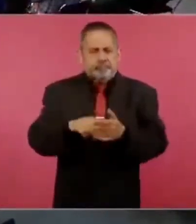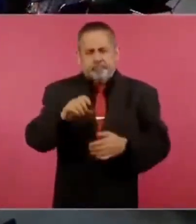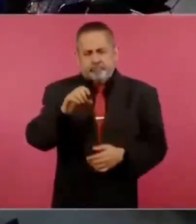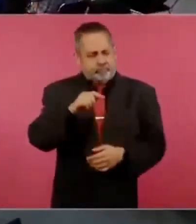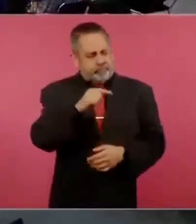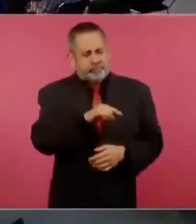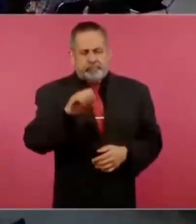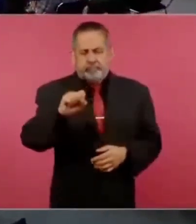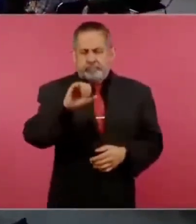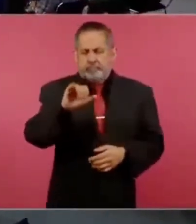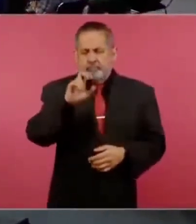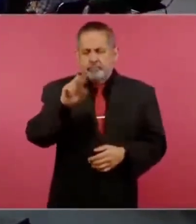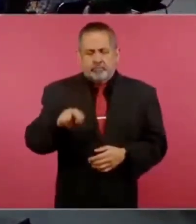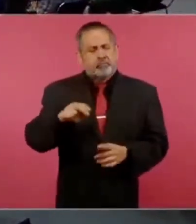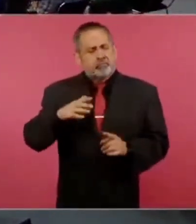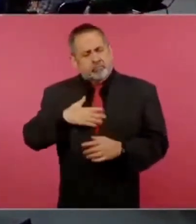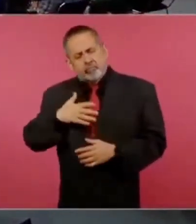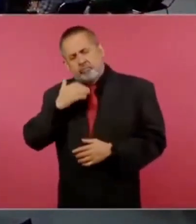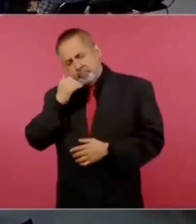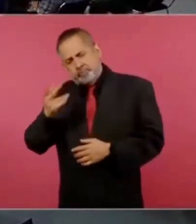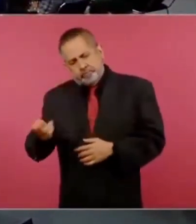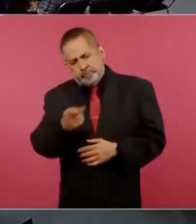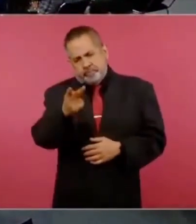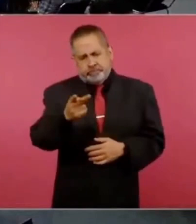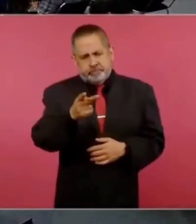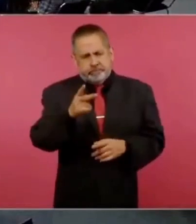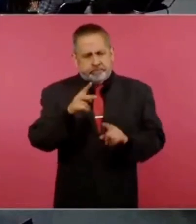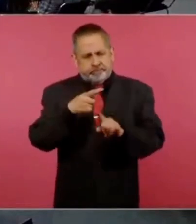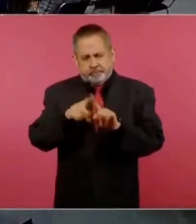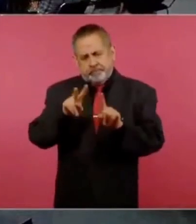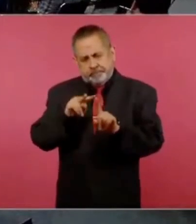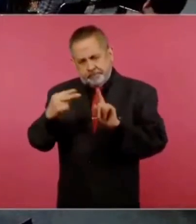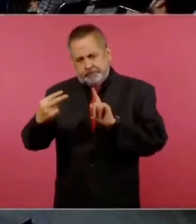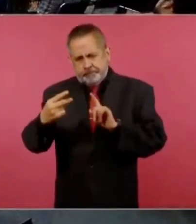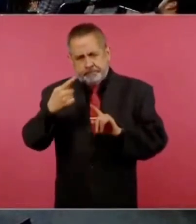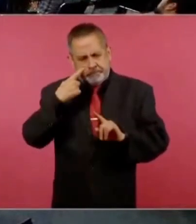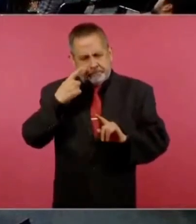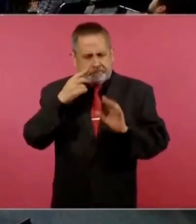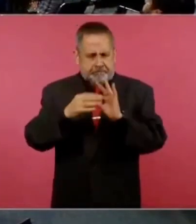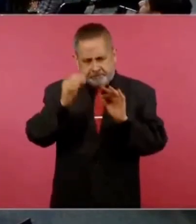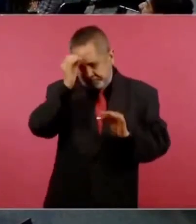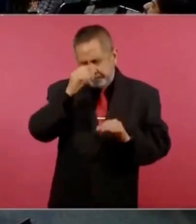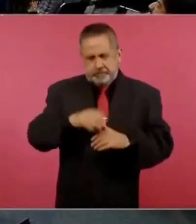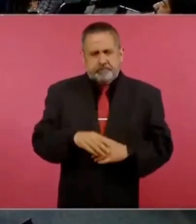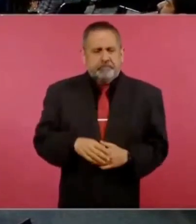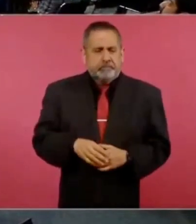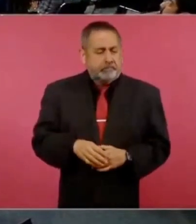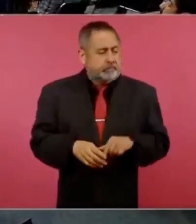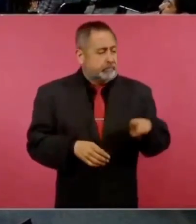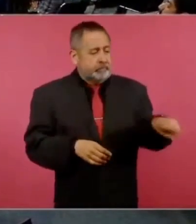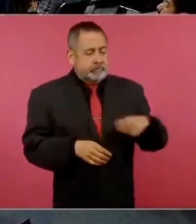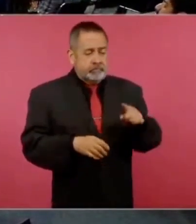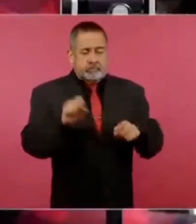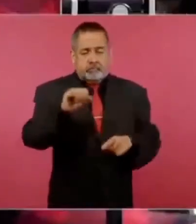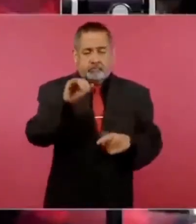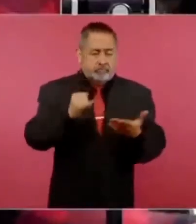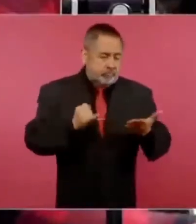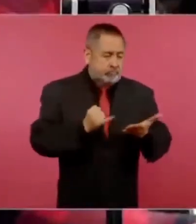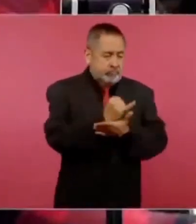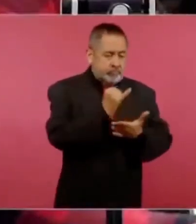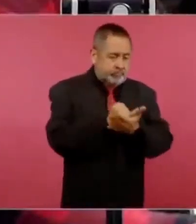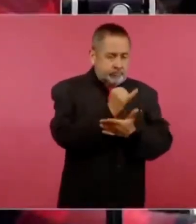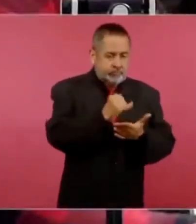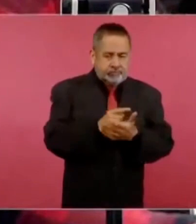Corte, sí me gustaría hacerle esta pregunta con este enfoque. Y bueno, dice así, las decisiones de la Suprema Corte en contra de las